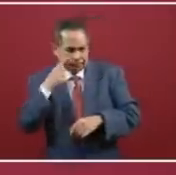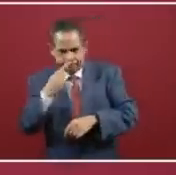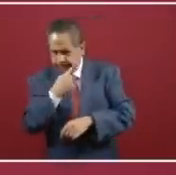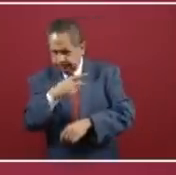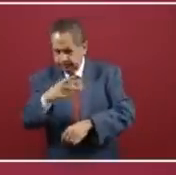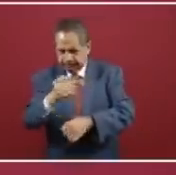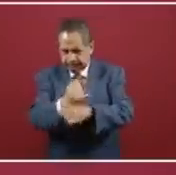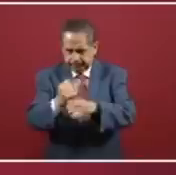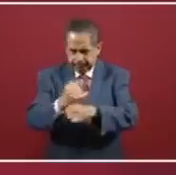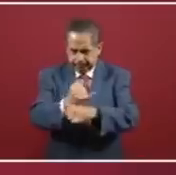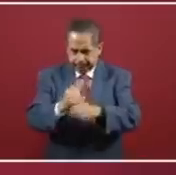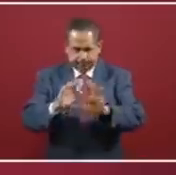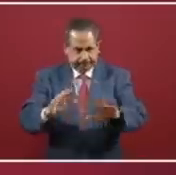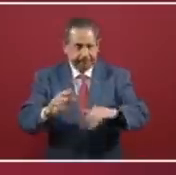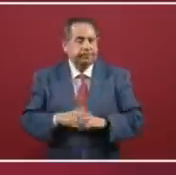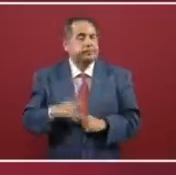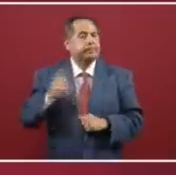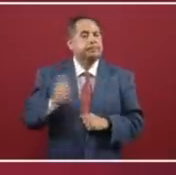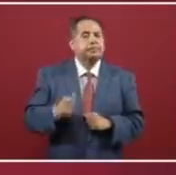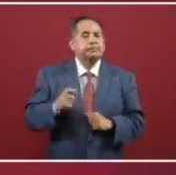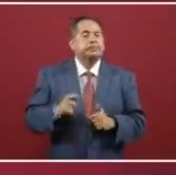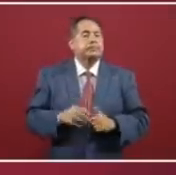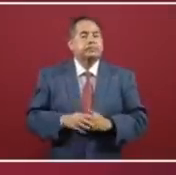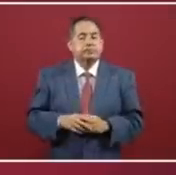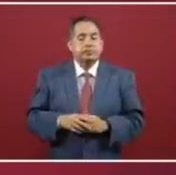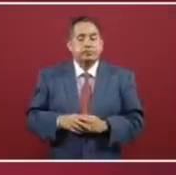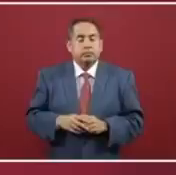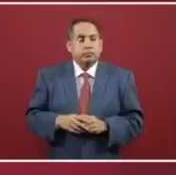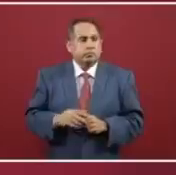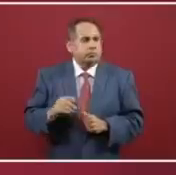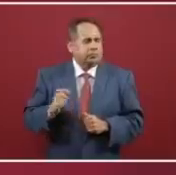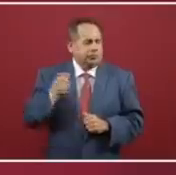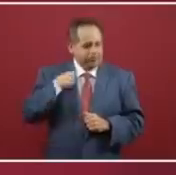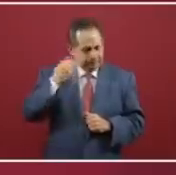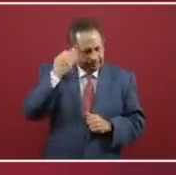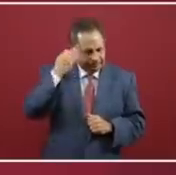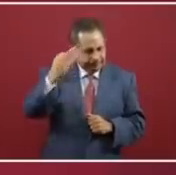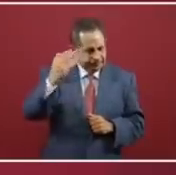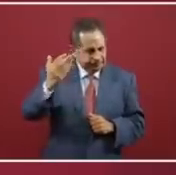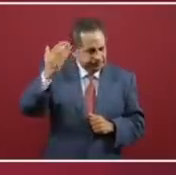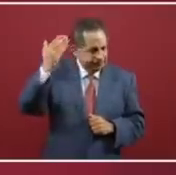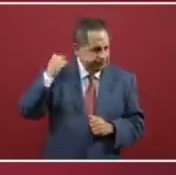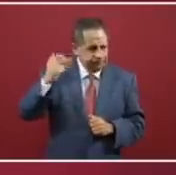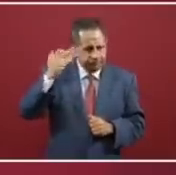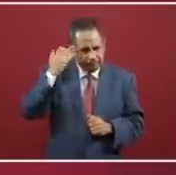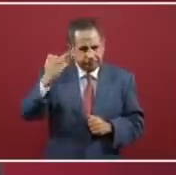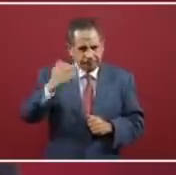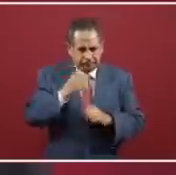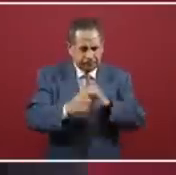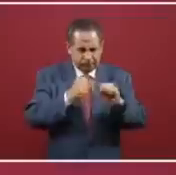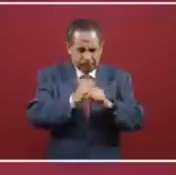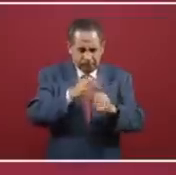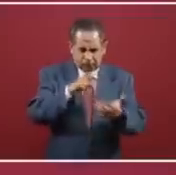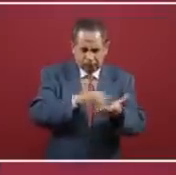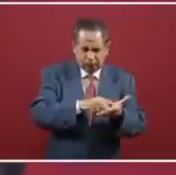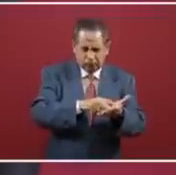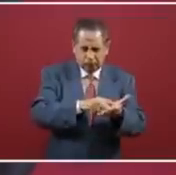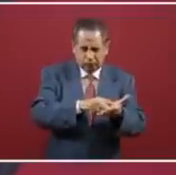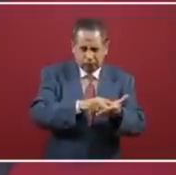ustedes qué en el sexenio de él 2000